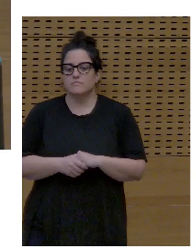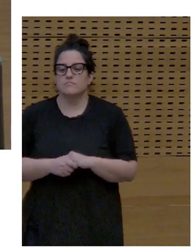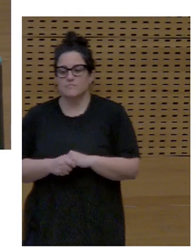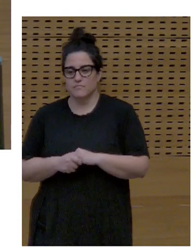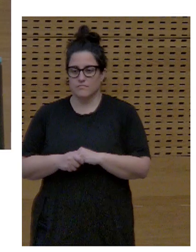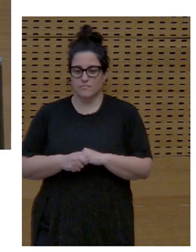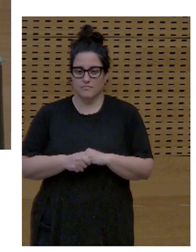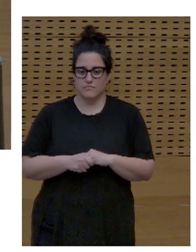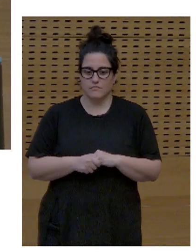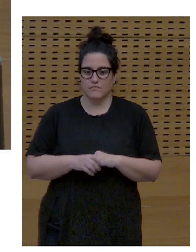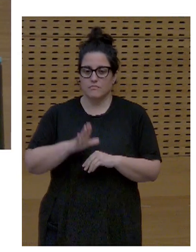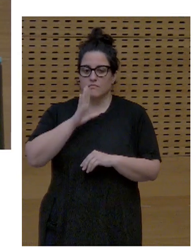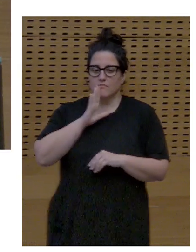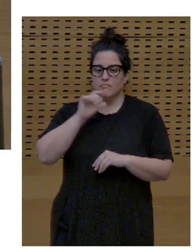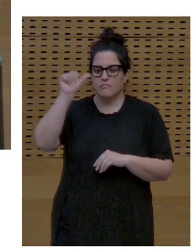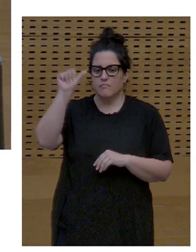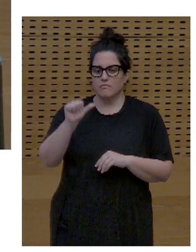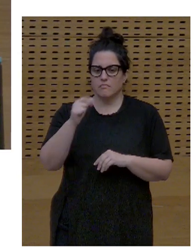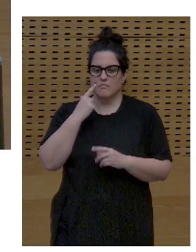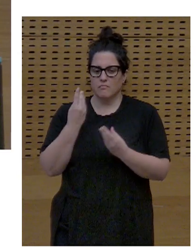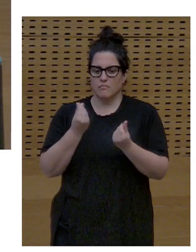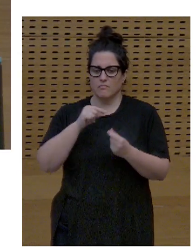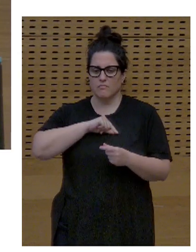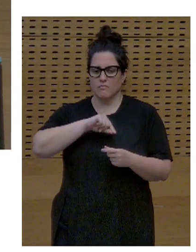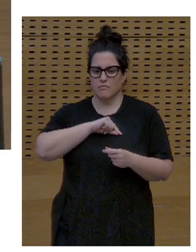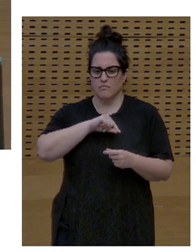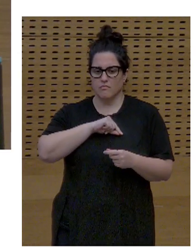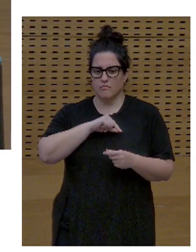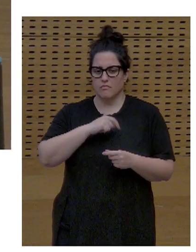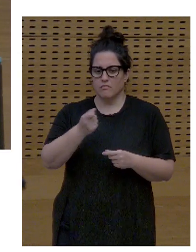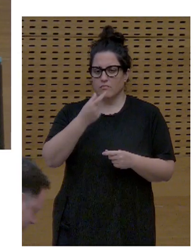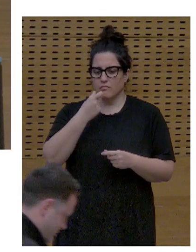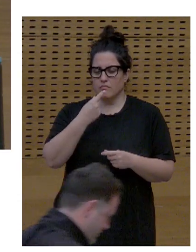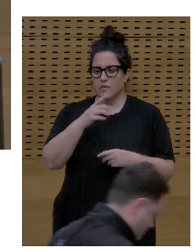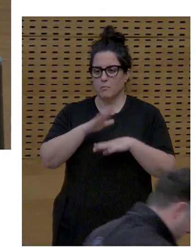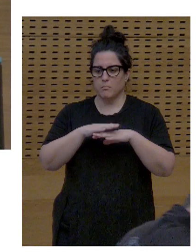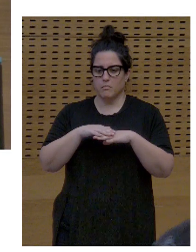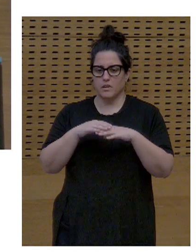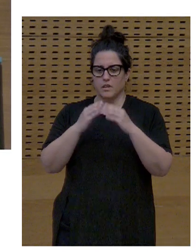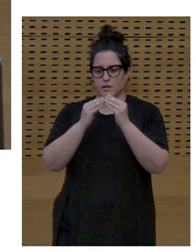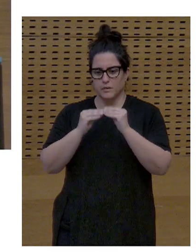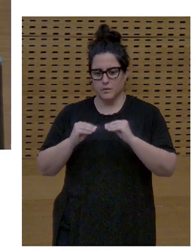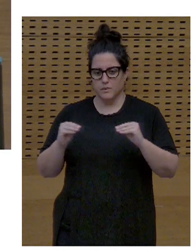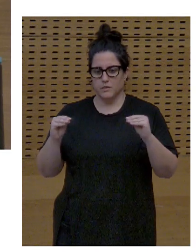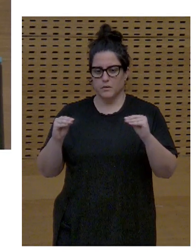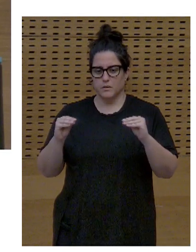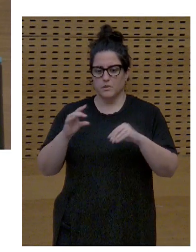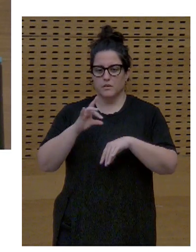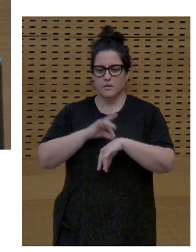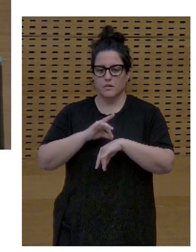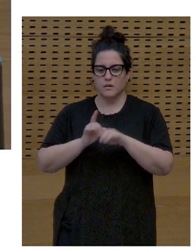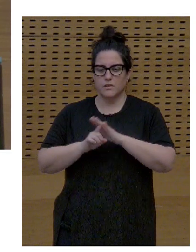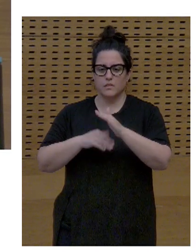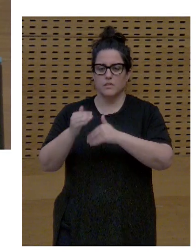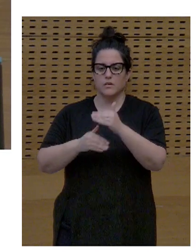Por lo que veo me da la sensación de que todos los tratamientos son paliativos para que no avance la enfermedad, pero ¿en qué